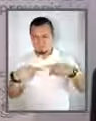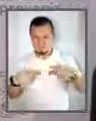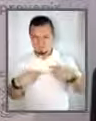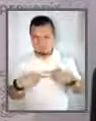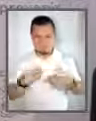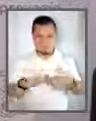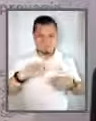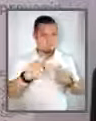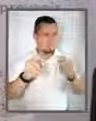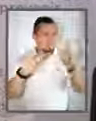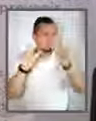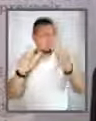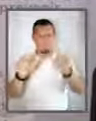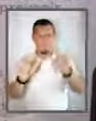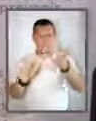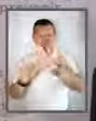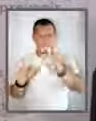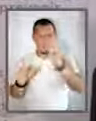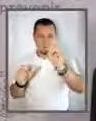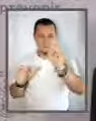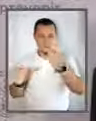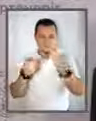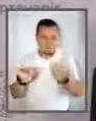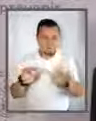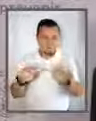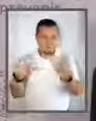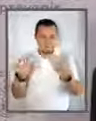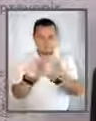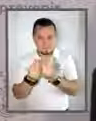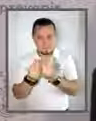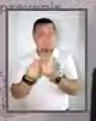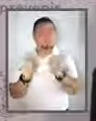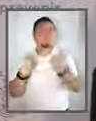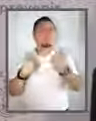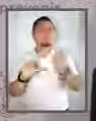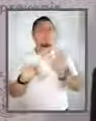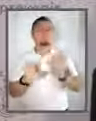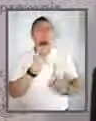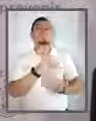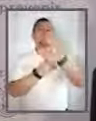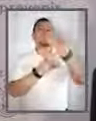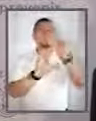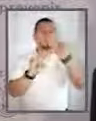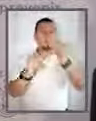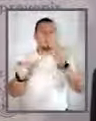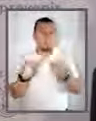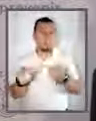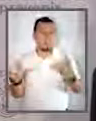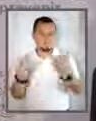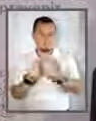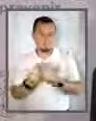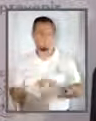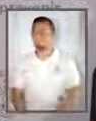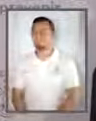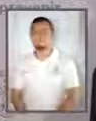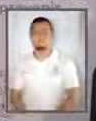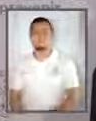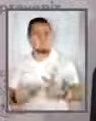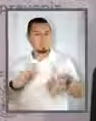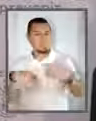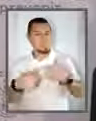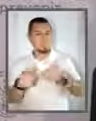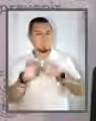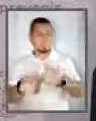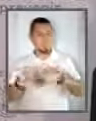para mitigar la crisis y también mitigar cualquier circunstancia que se presente de manera accesoria. Vamos a